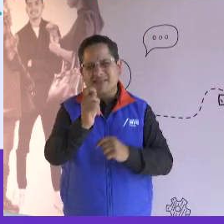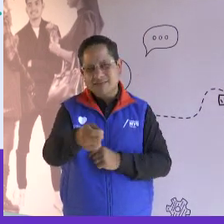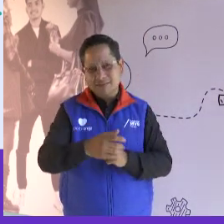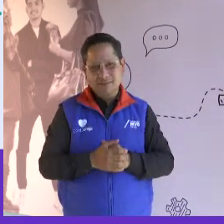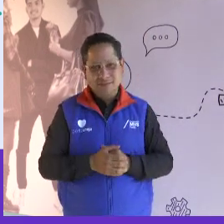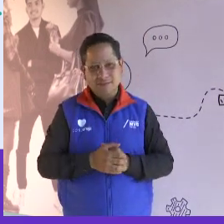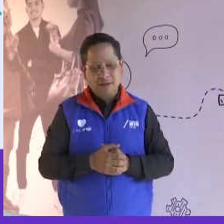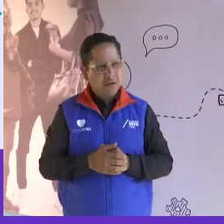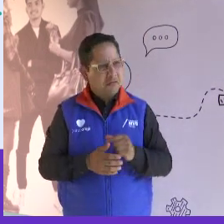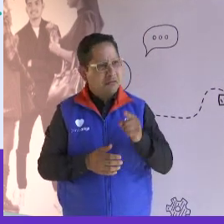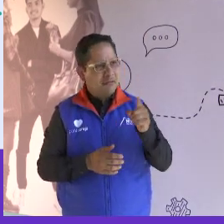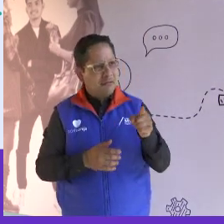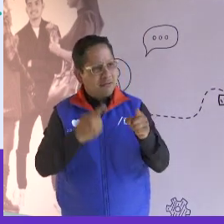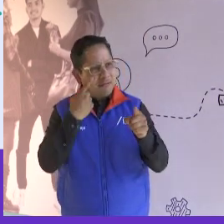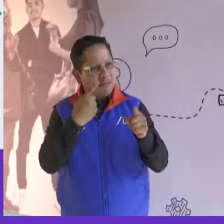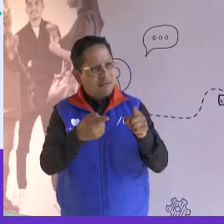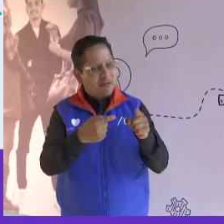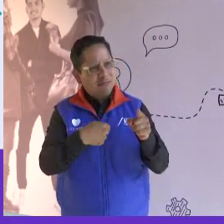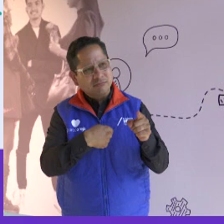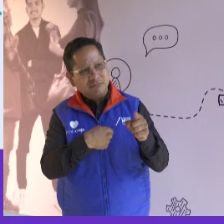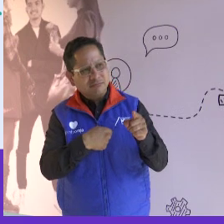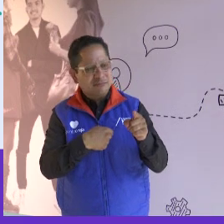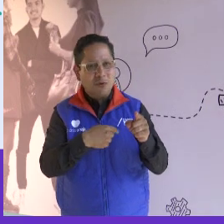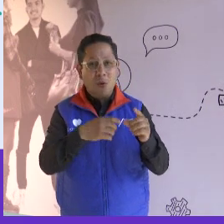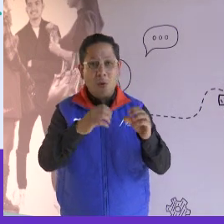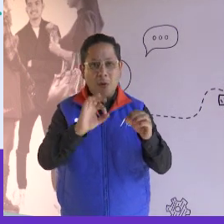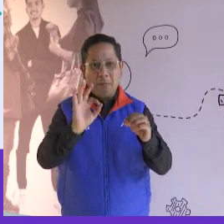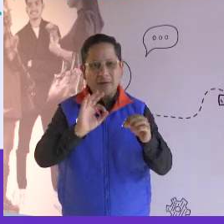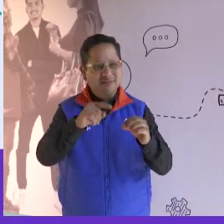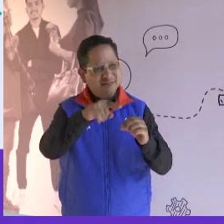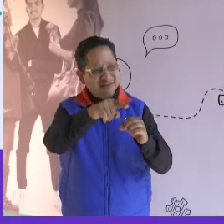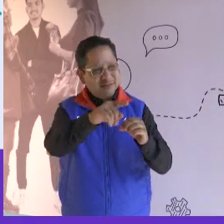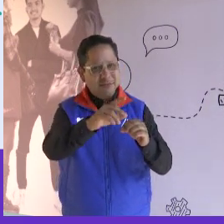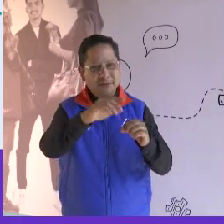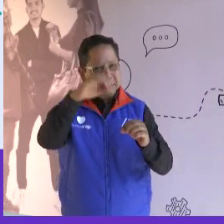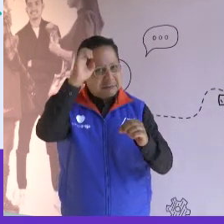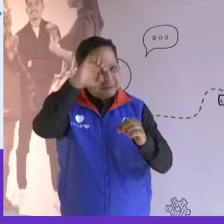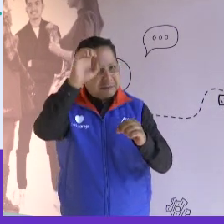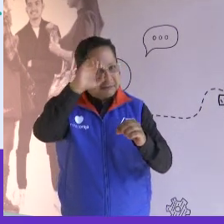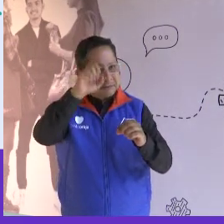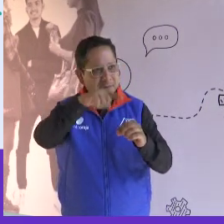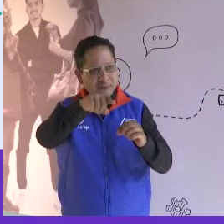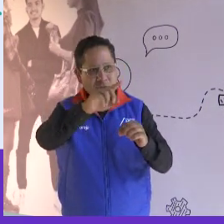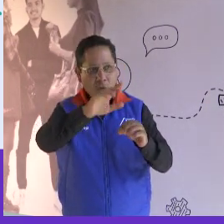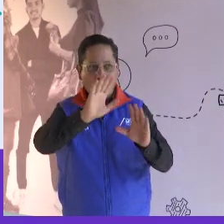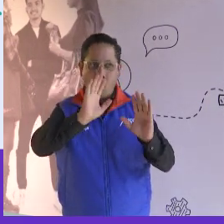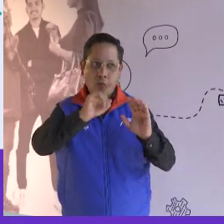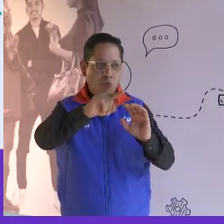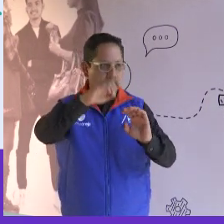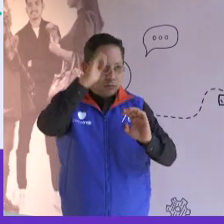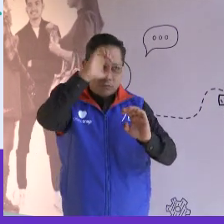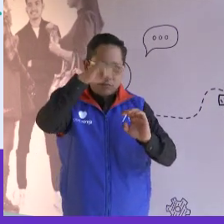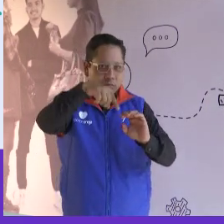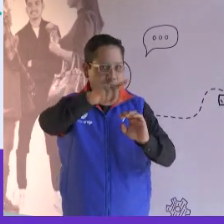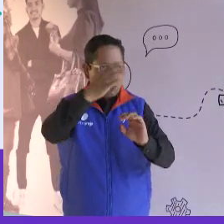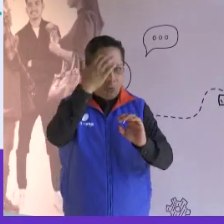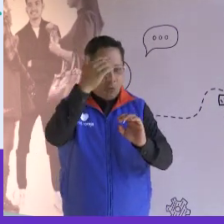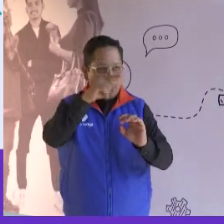con experiencia o con datos, si la persona que está arriba en este